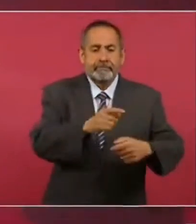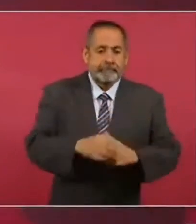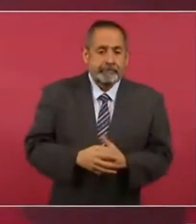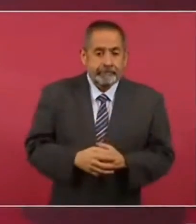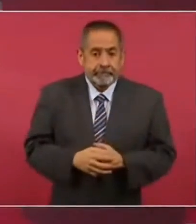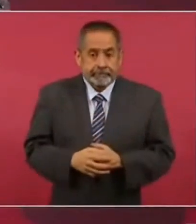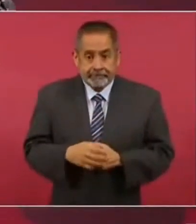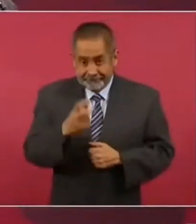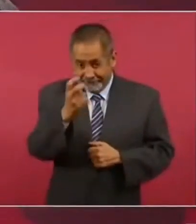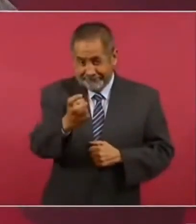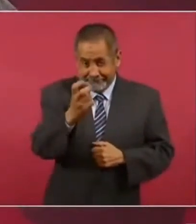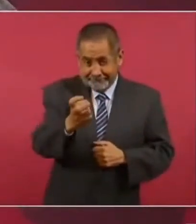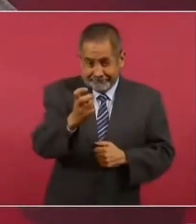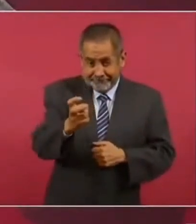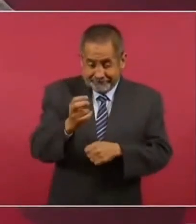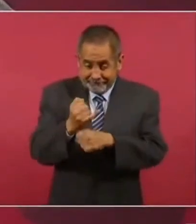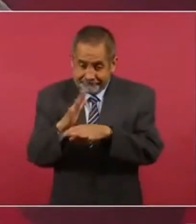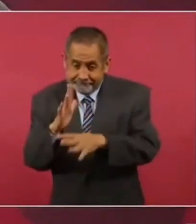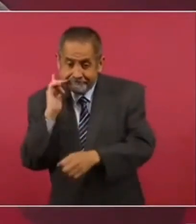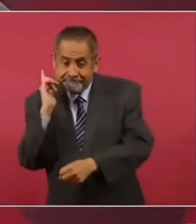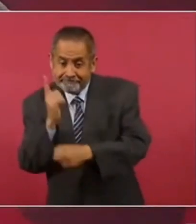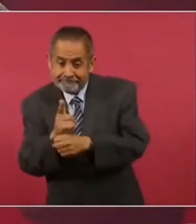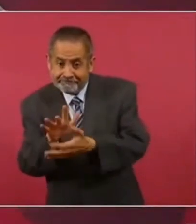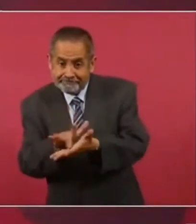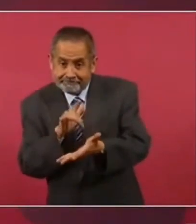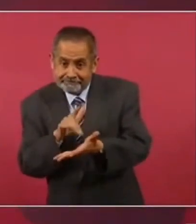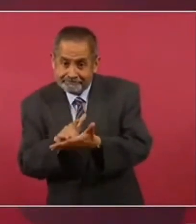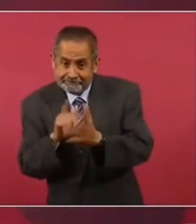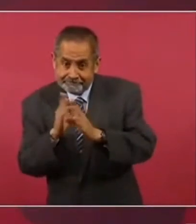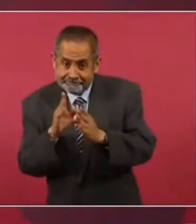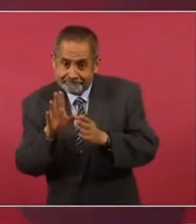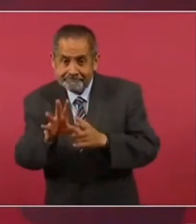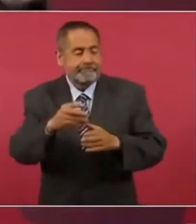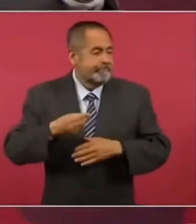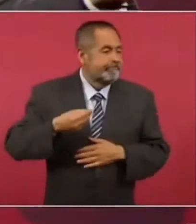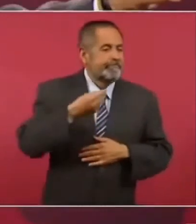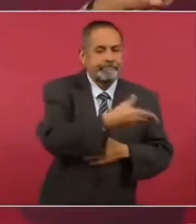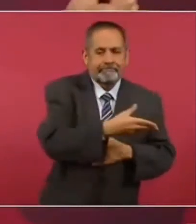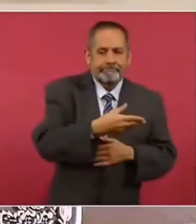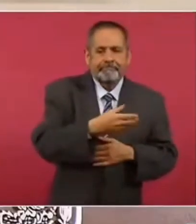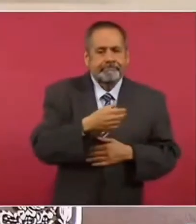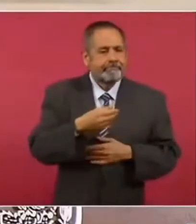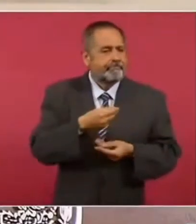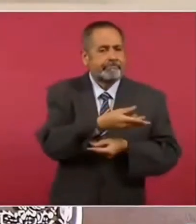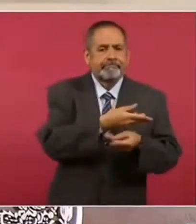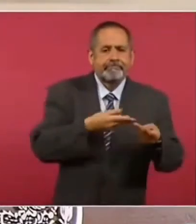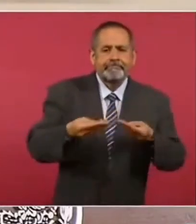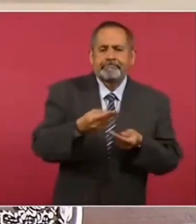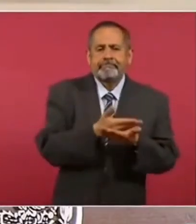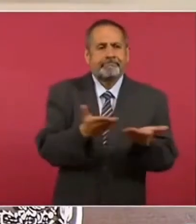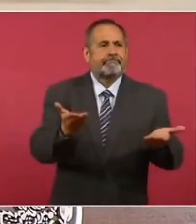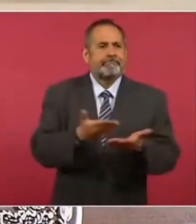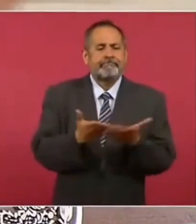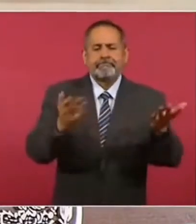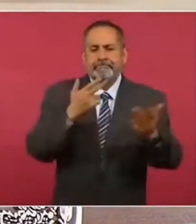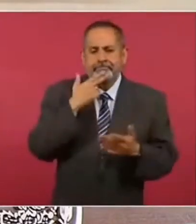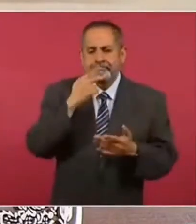esa información que se obtiene pues se comparte